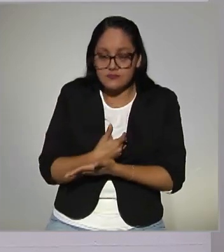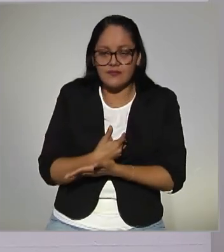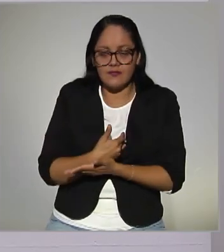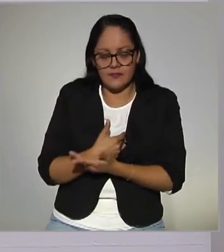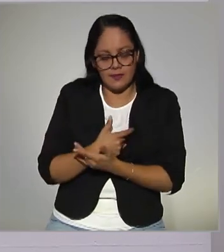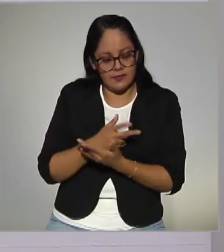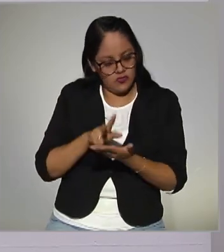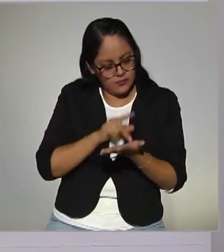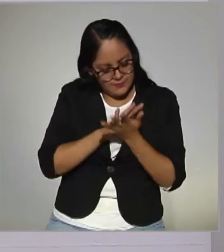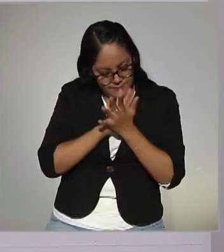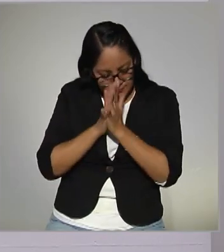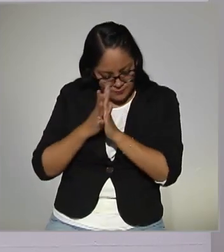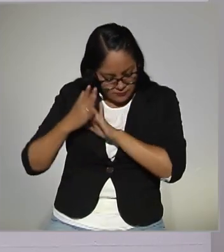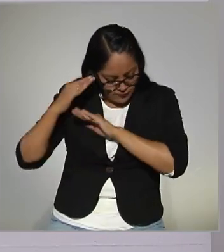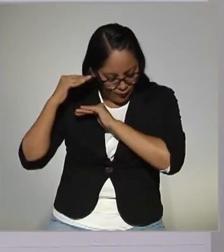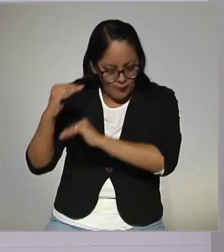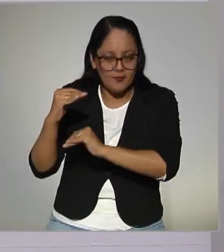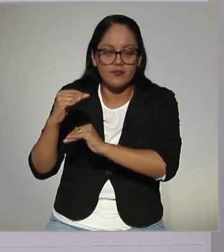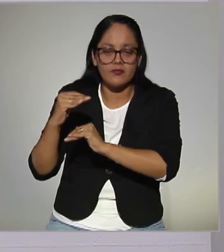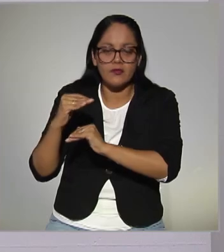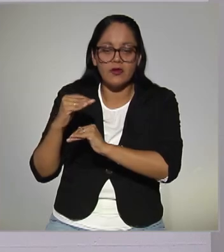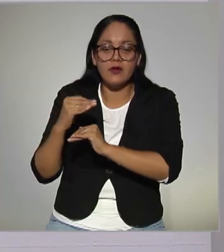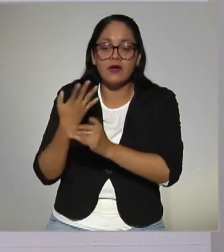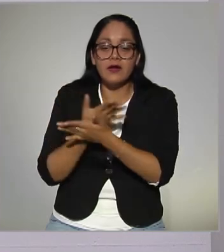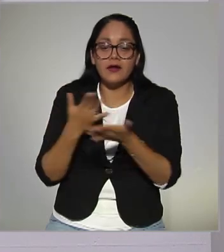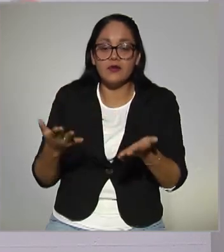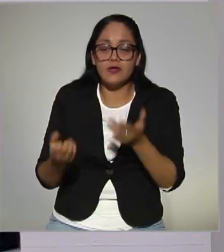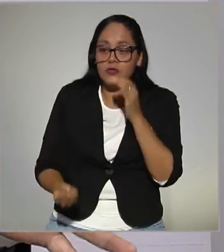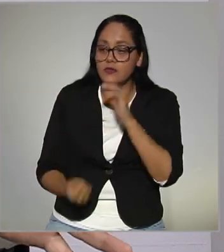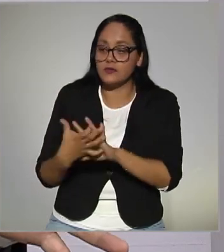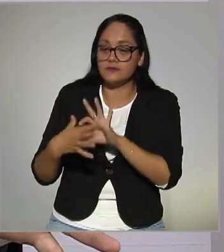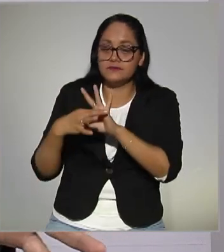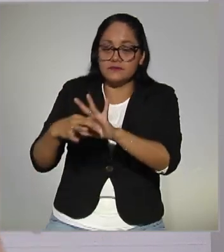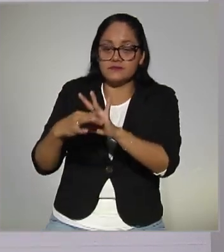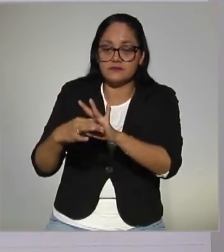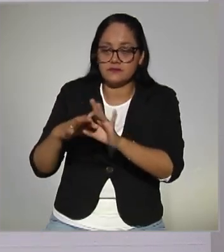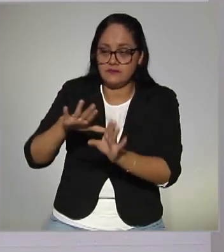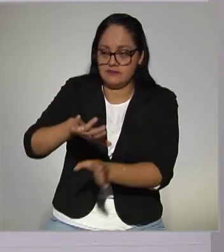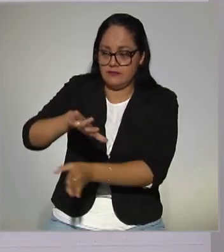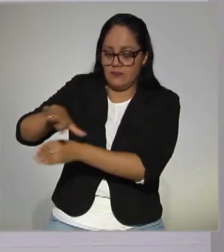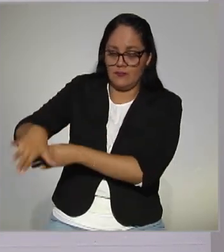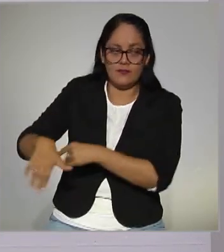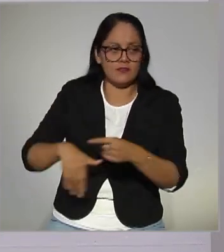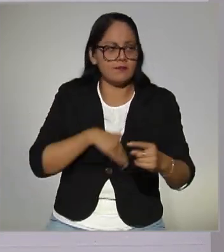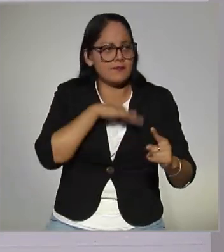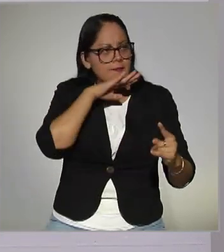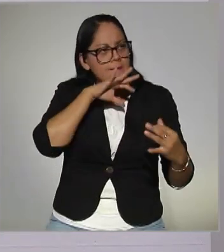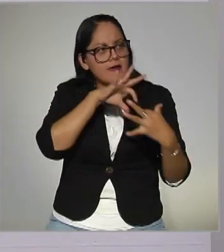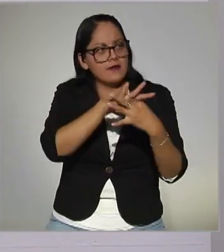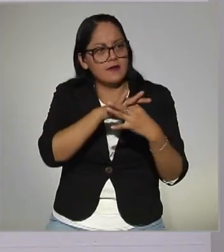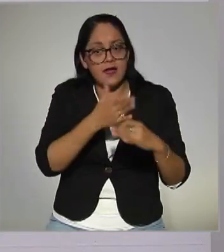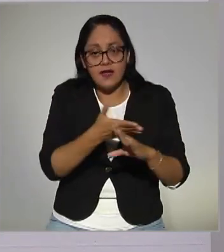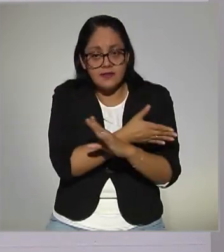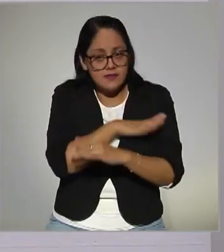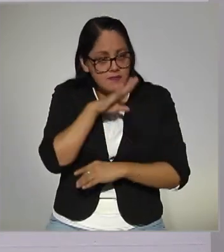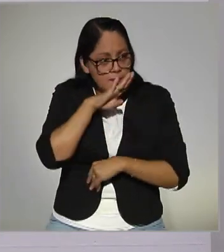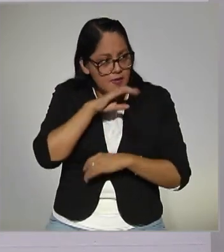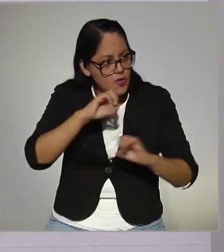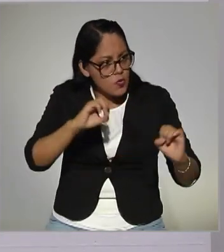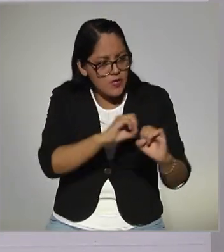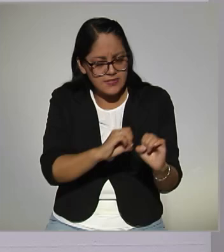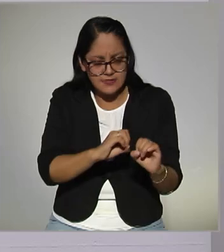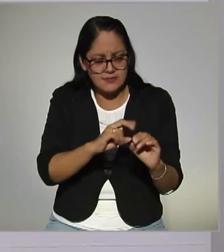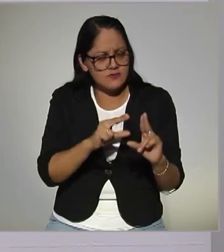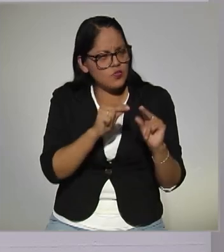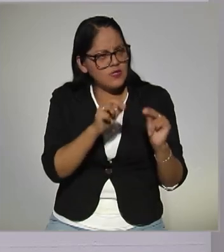vas a poder reincorporar un nuevo vínculo ahora con tu mamá, ¿no? En ese momento no estabas, en ese